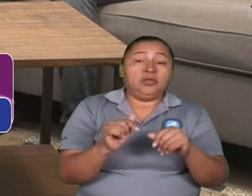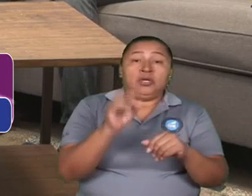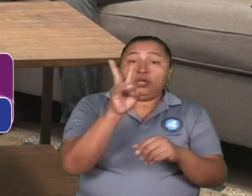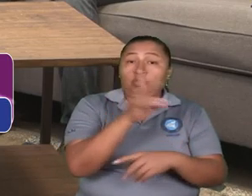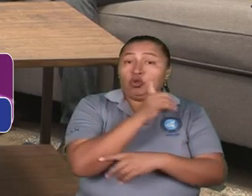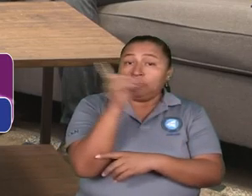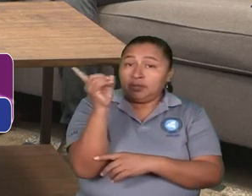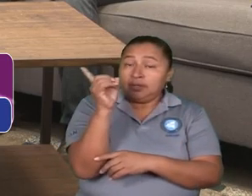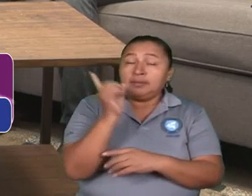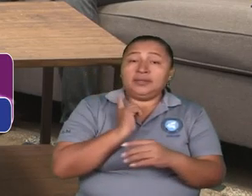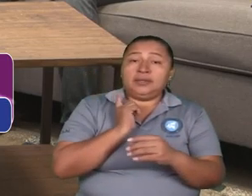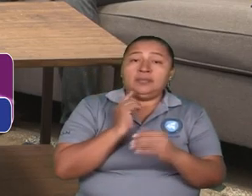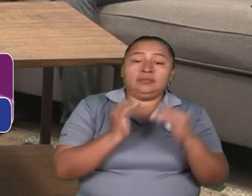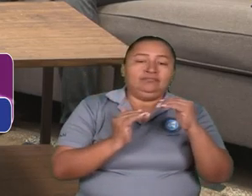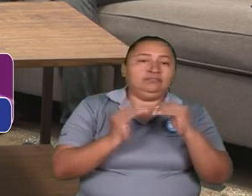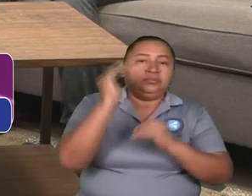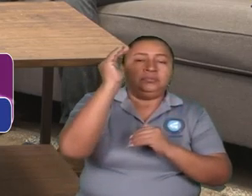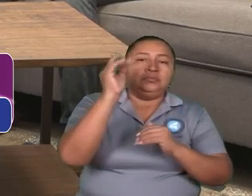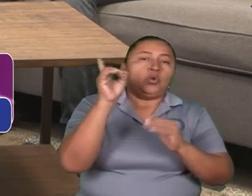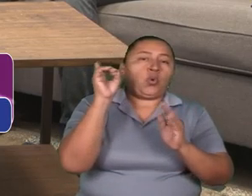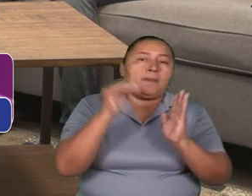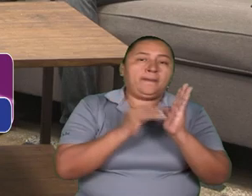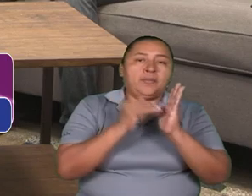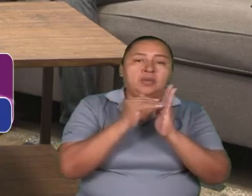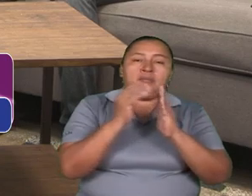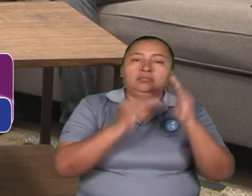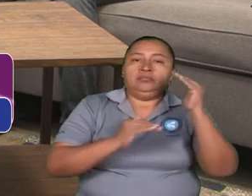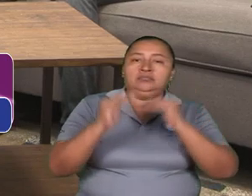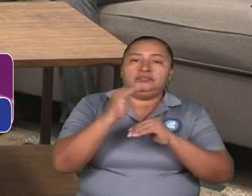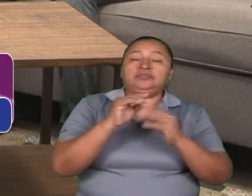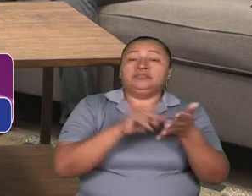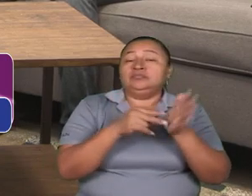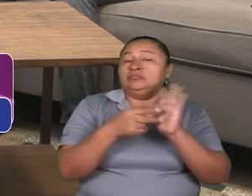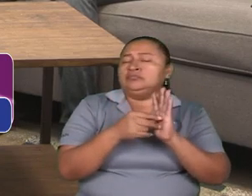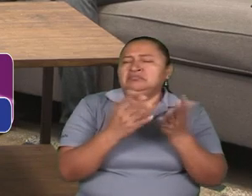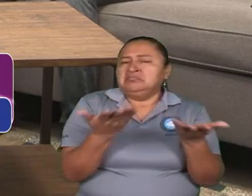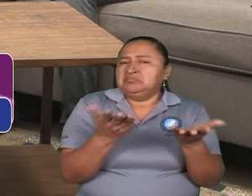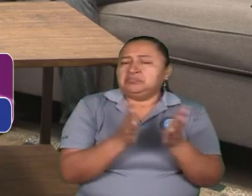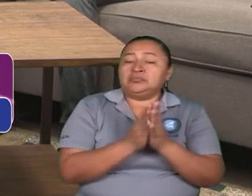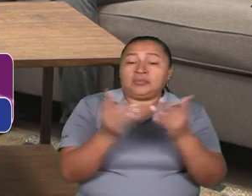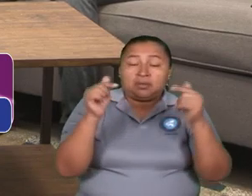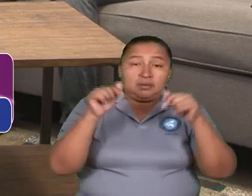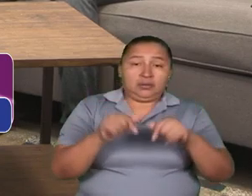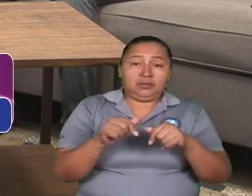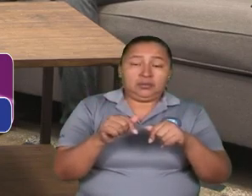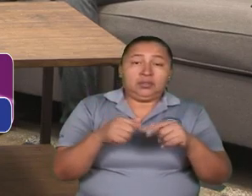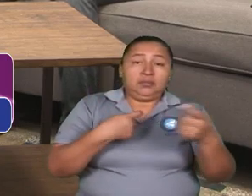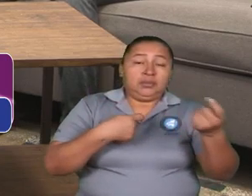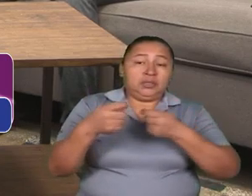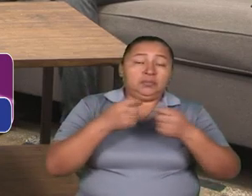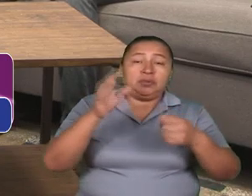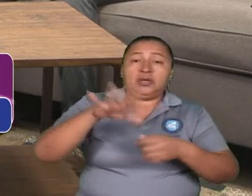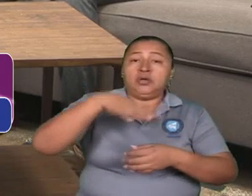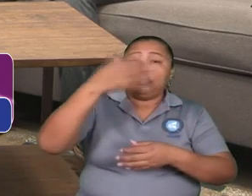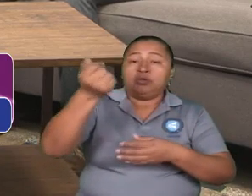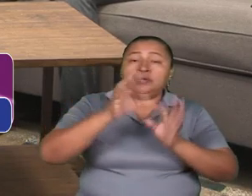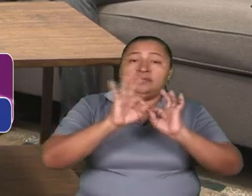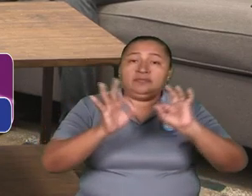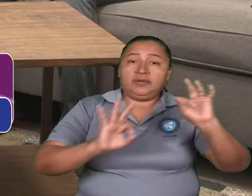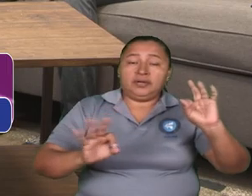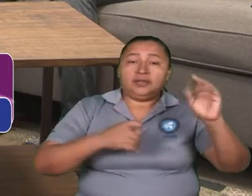eso lo mencioné, tres días, tuvimos aproximadamente 1 millón en venta. La primera vez. Que fueron tres